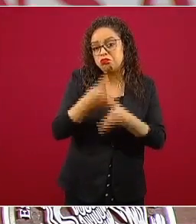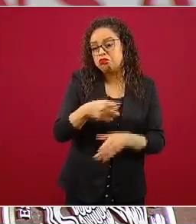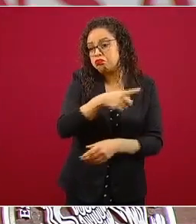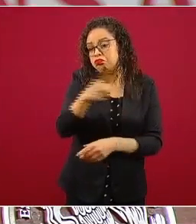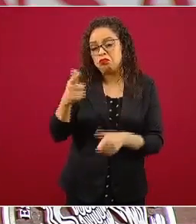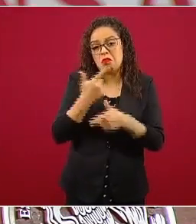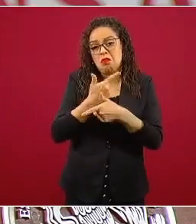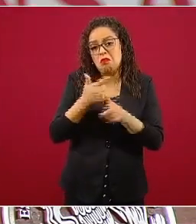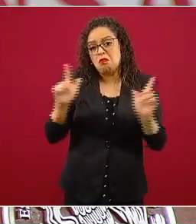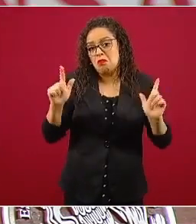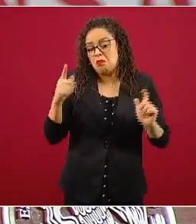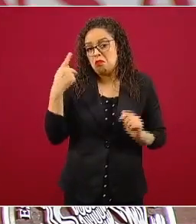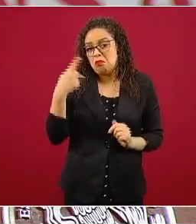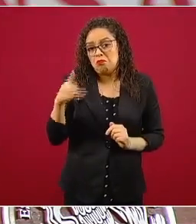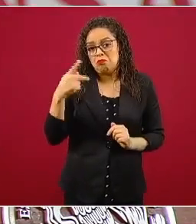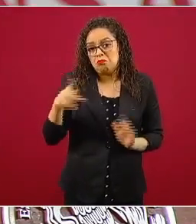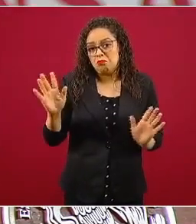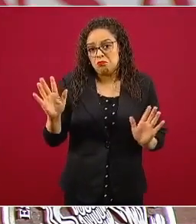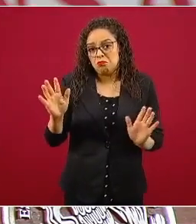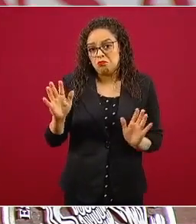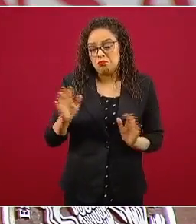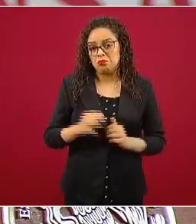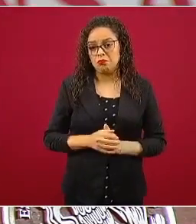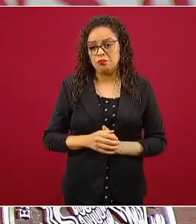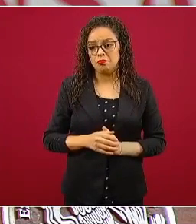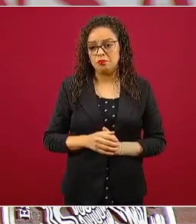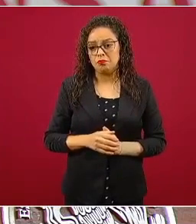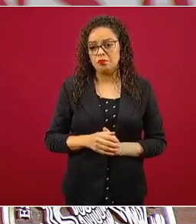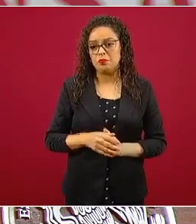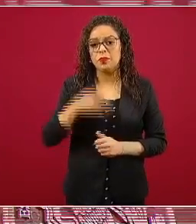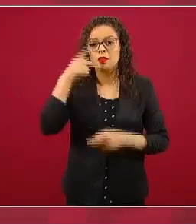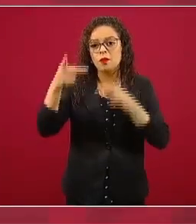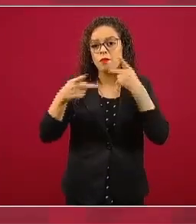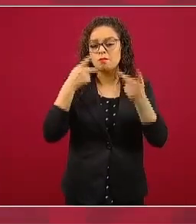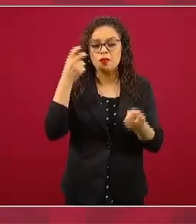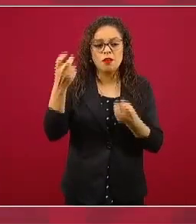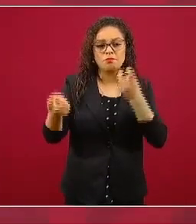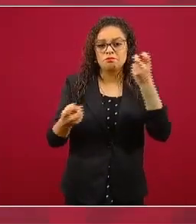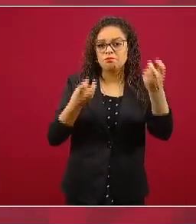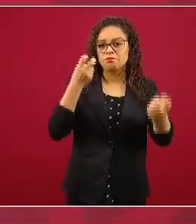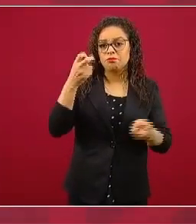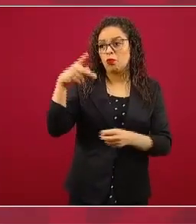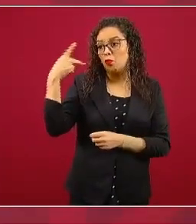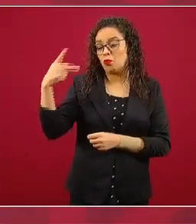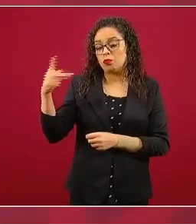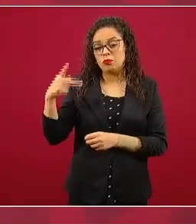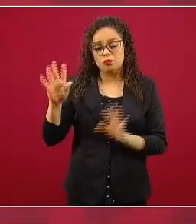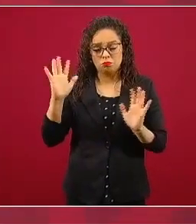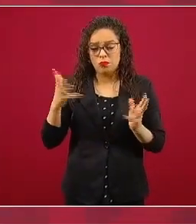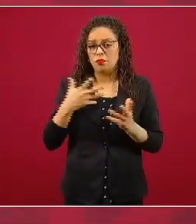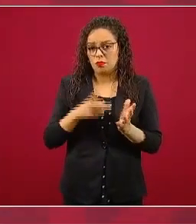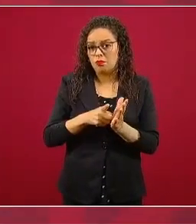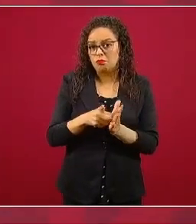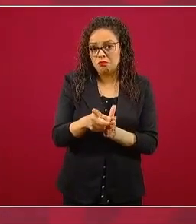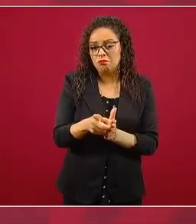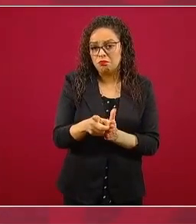de manifestarse, de criticar, de disentir,